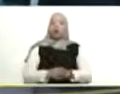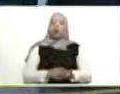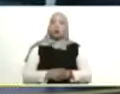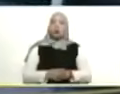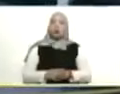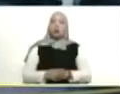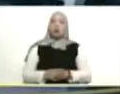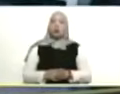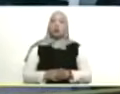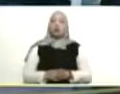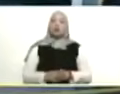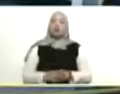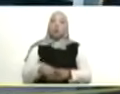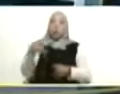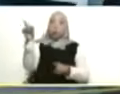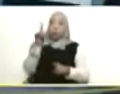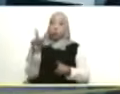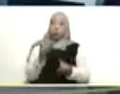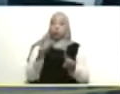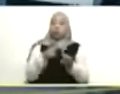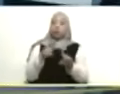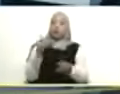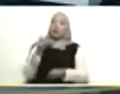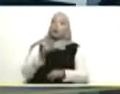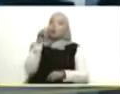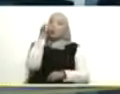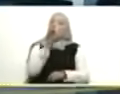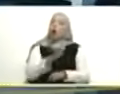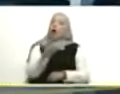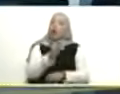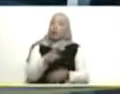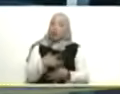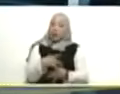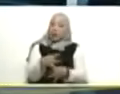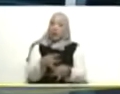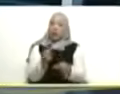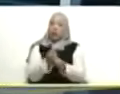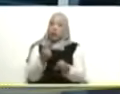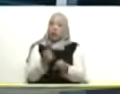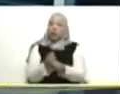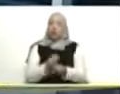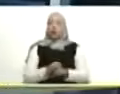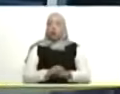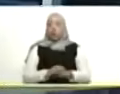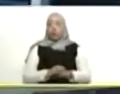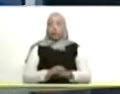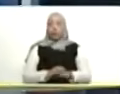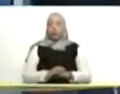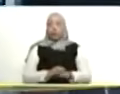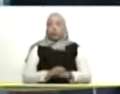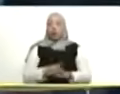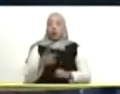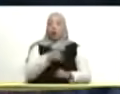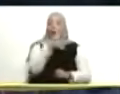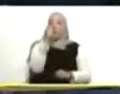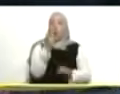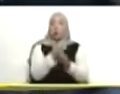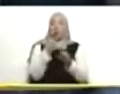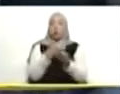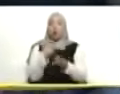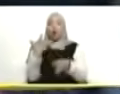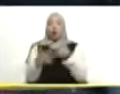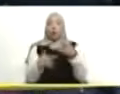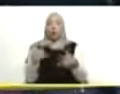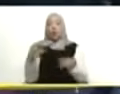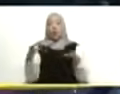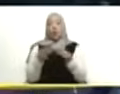Corselca, que es la parte electrónica, y esto es muy interesante, presidente, porque esta es la industria del siglo XXI. Correcto. Aquí es el diseño, aquí tenemos